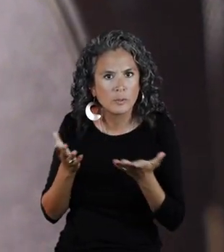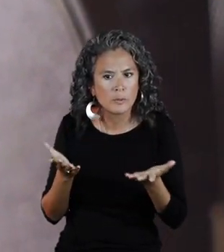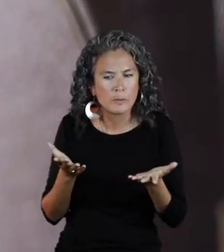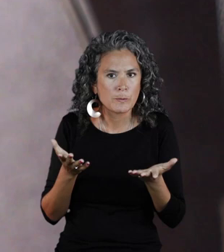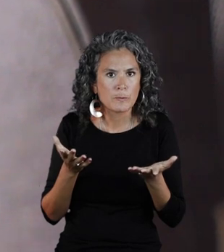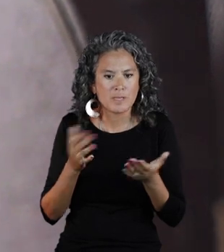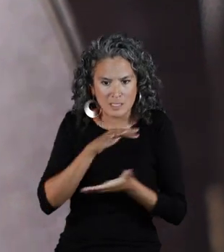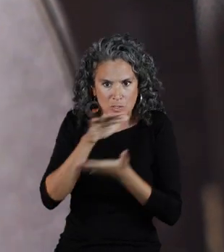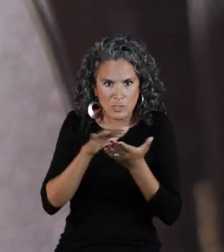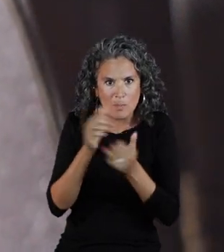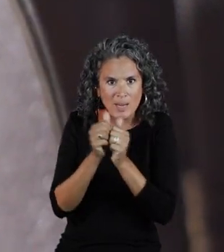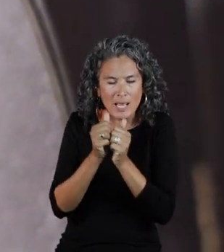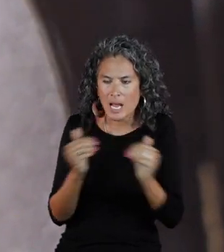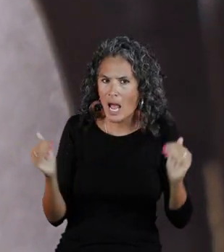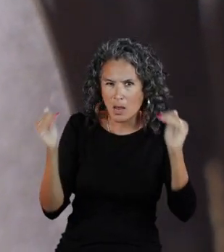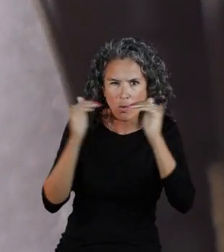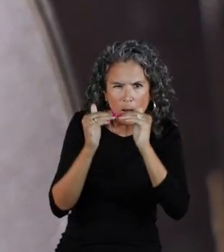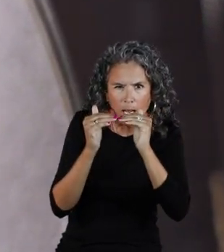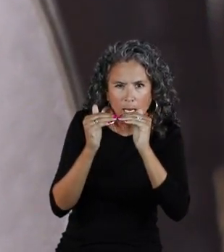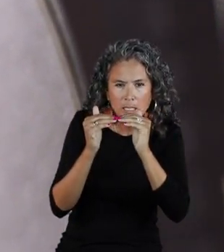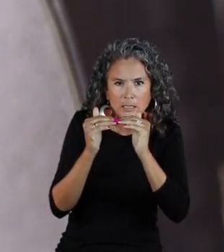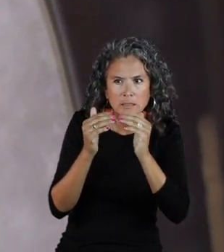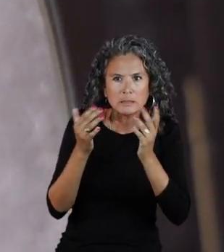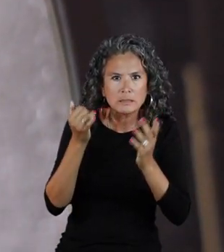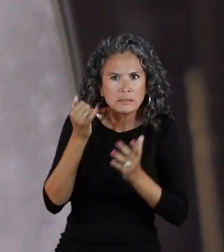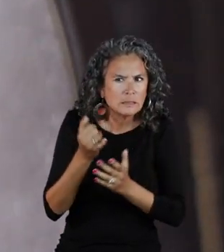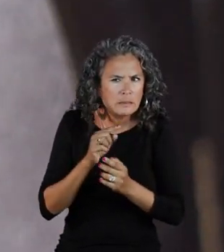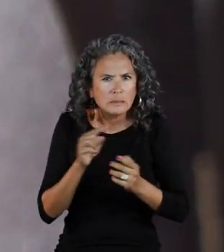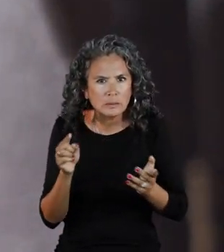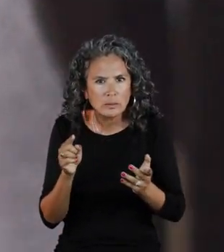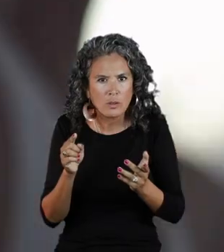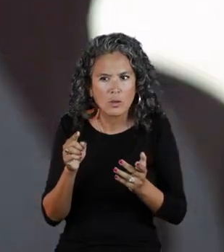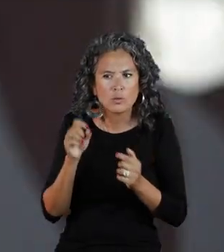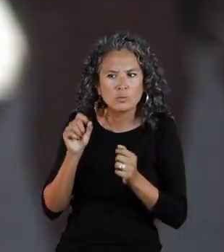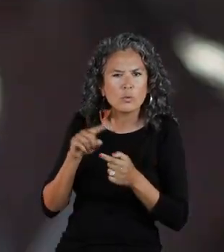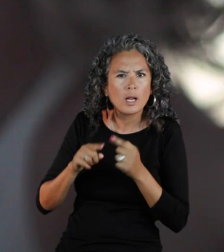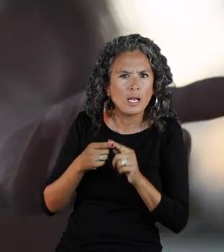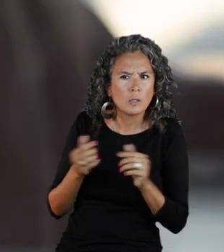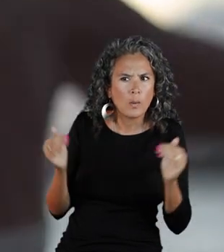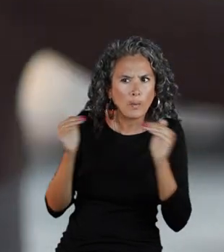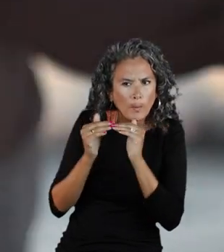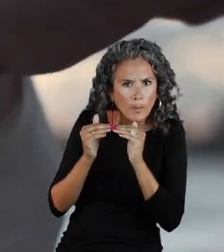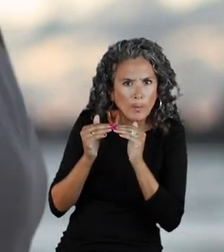¿Es algo entre los dos? Digo, ¿es parejo lo que estás viviendo con él?